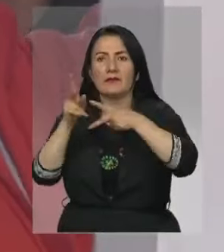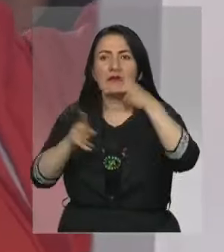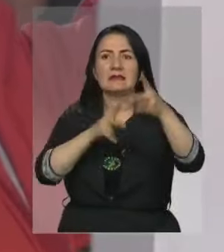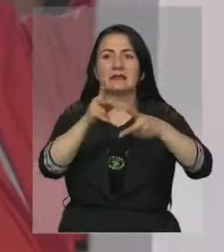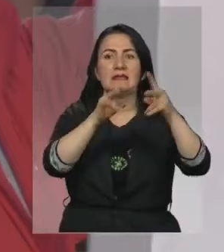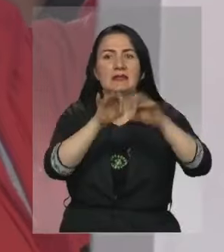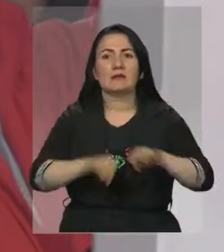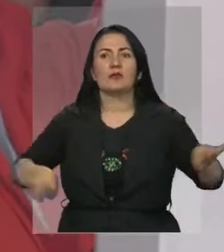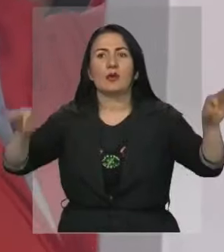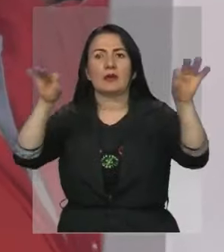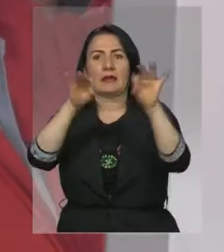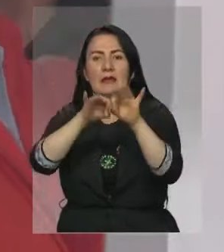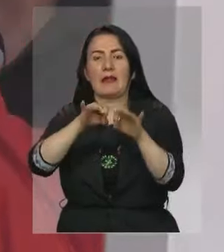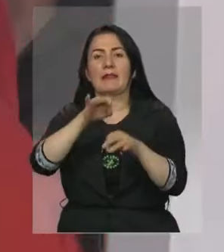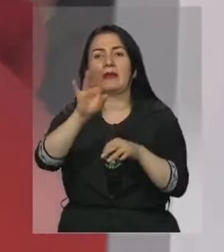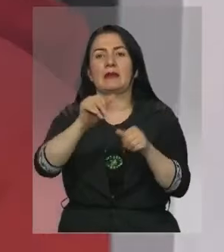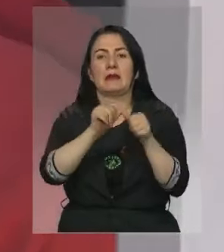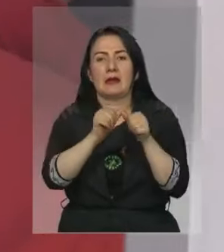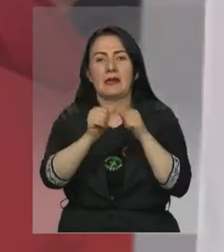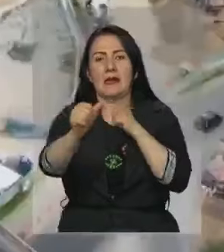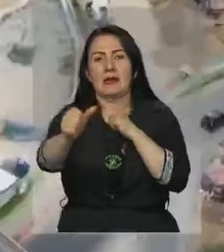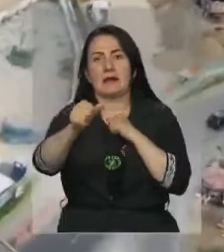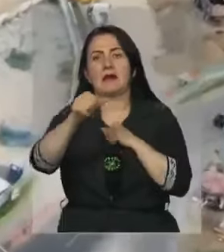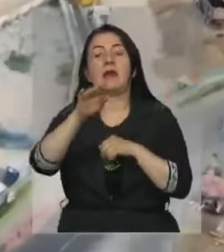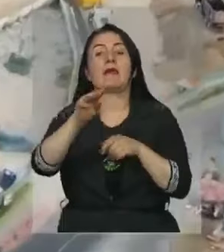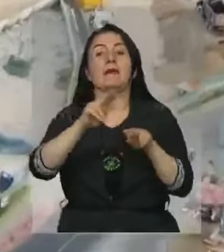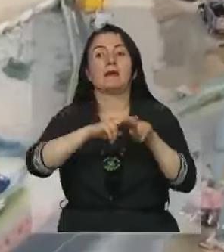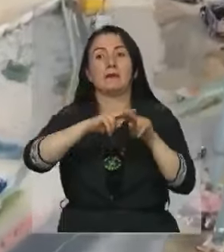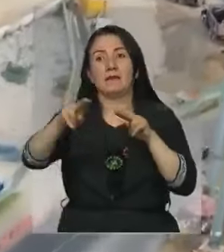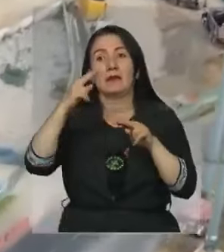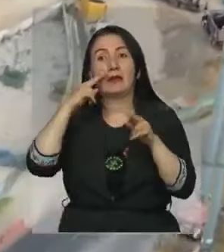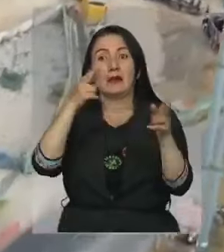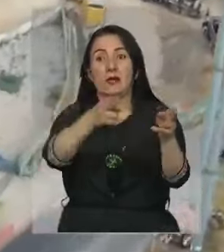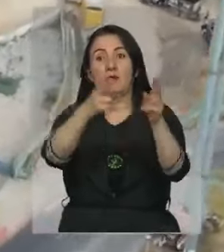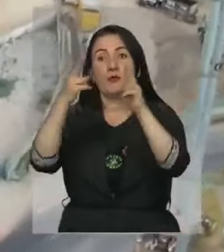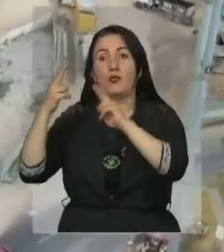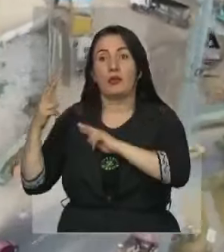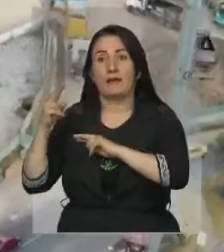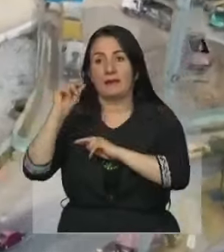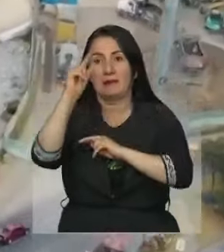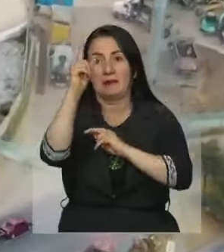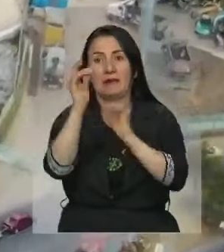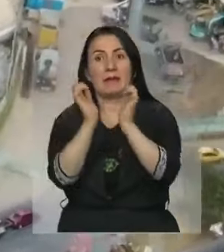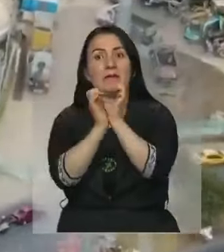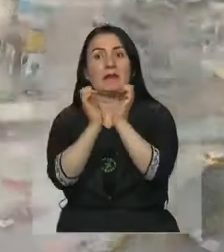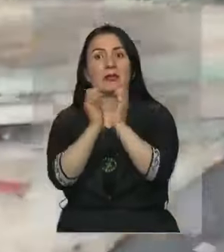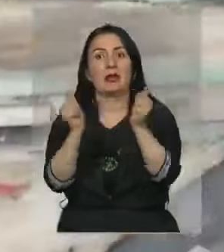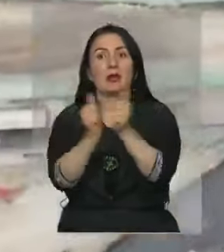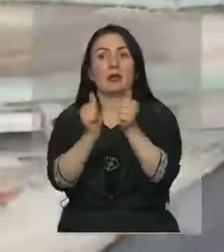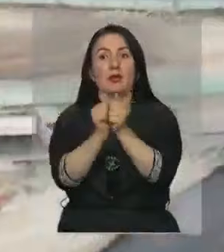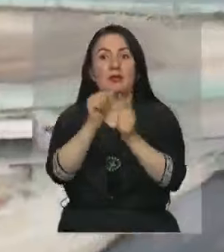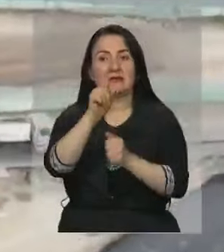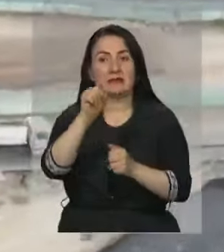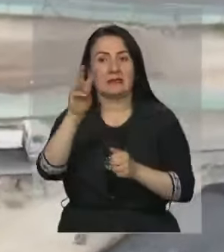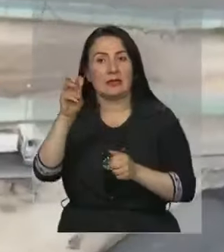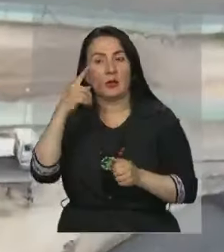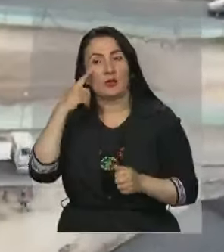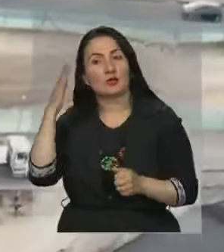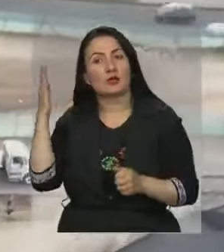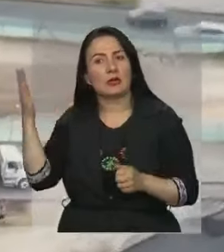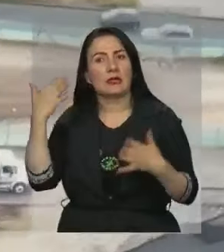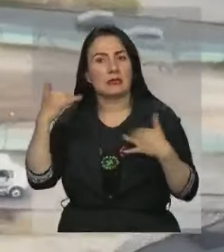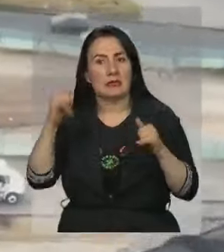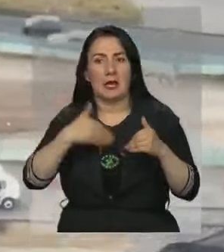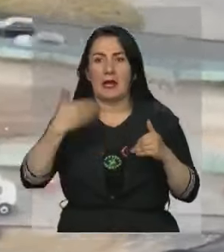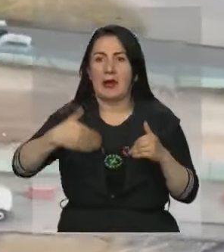mayor importancia para la primera línea del metro. Se trata del puente de la avenida Primero de Mayo con avenida 68, que ya